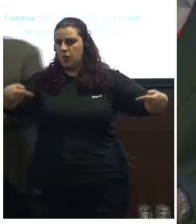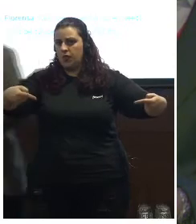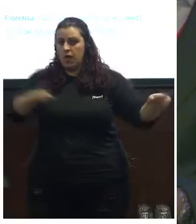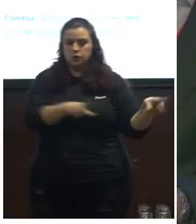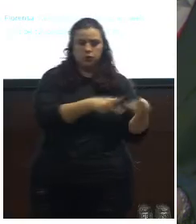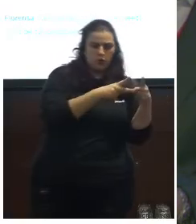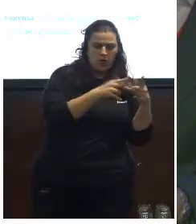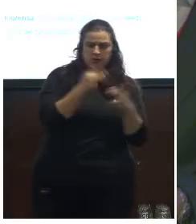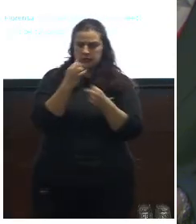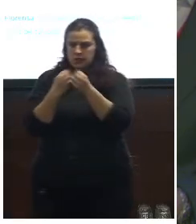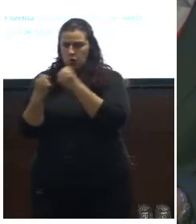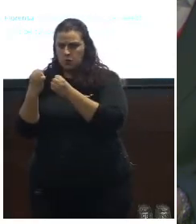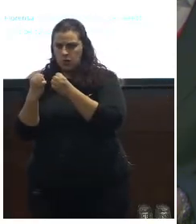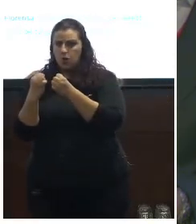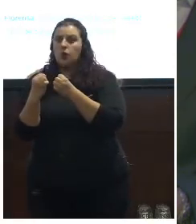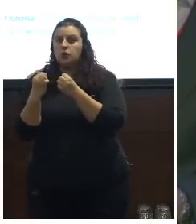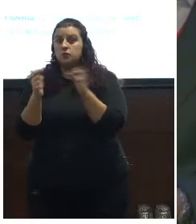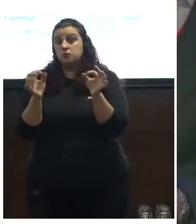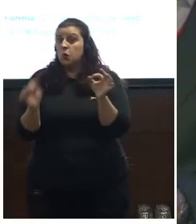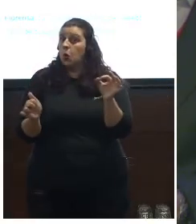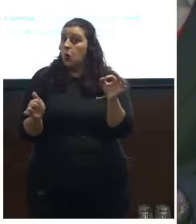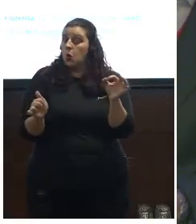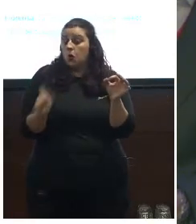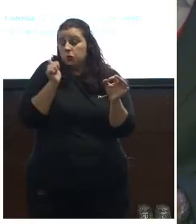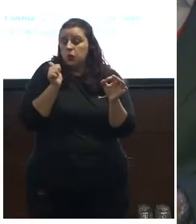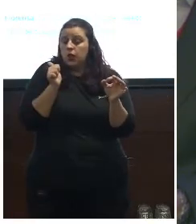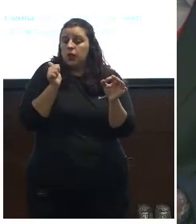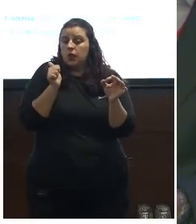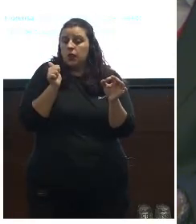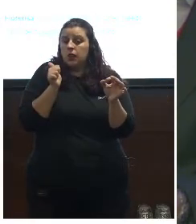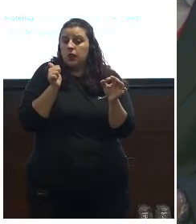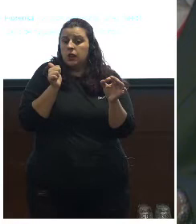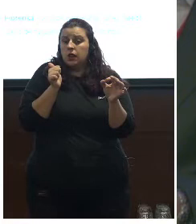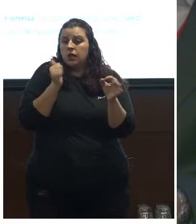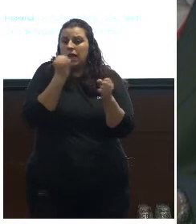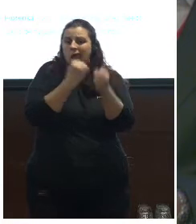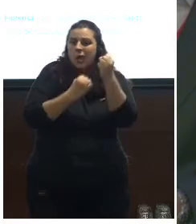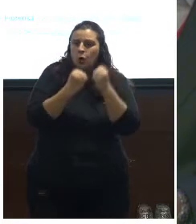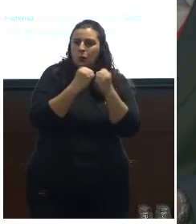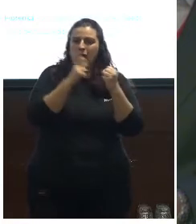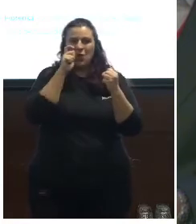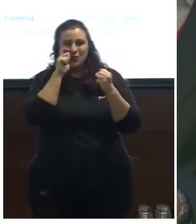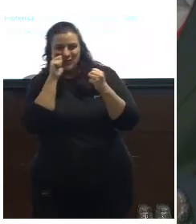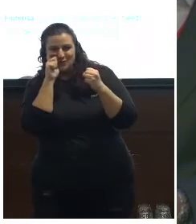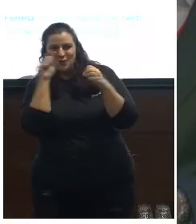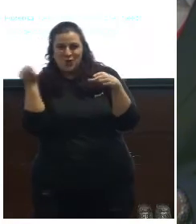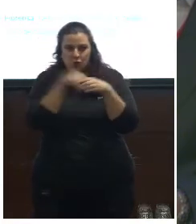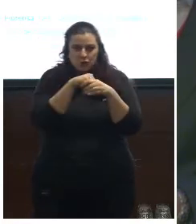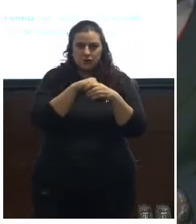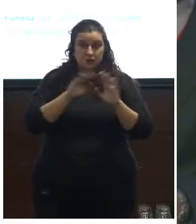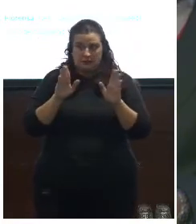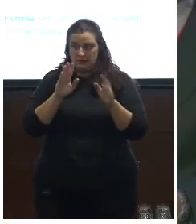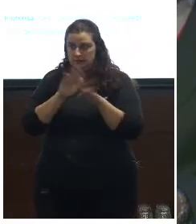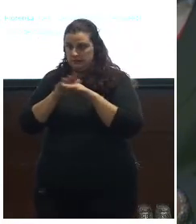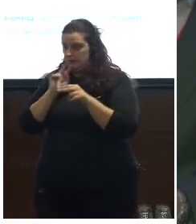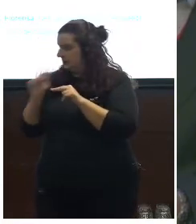el impacto económico que puede haber en la oportunidad detrás de la Silver Economy y del Silver Tourism. No, ya está, perdona, te contestaba. No,